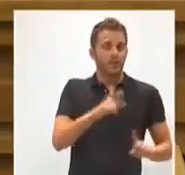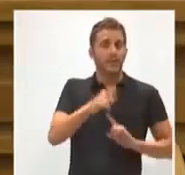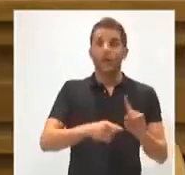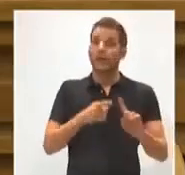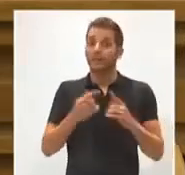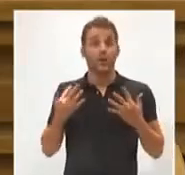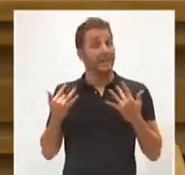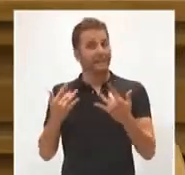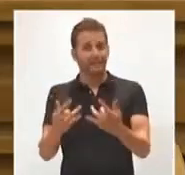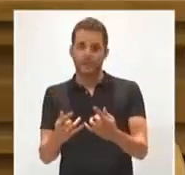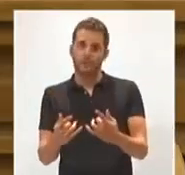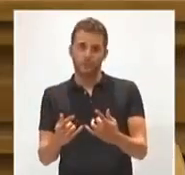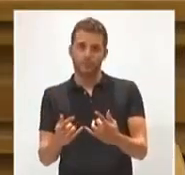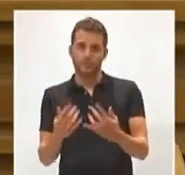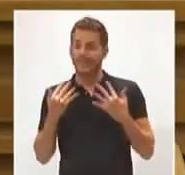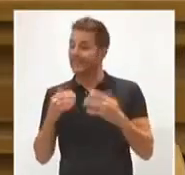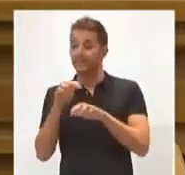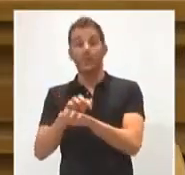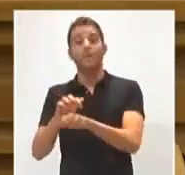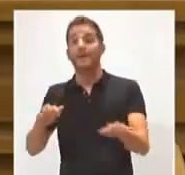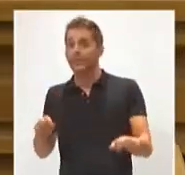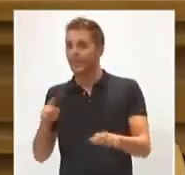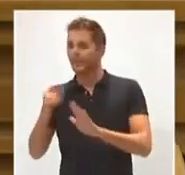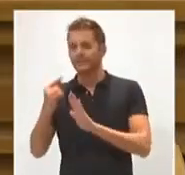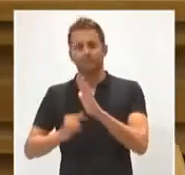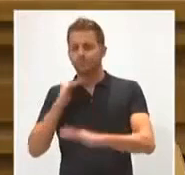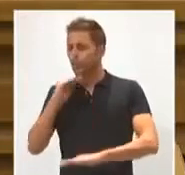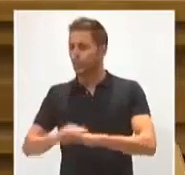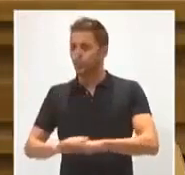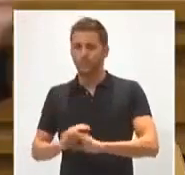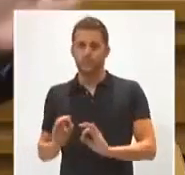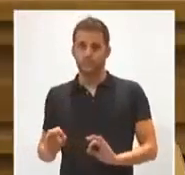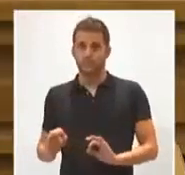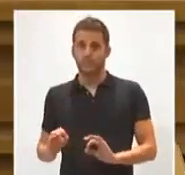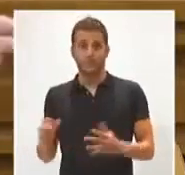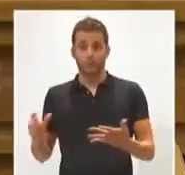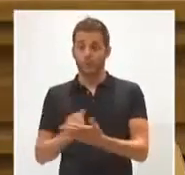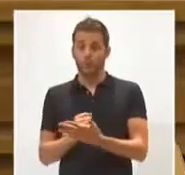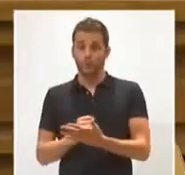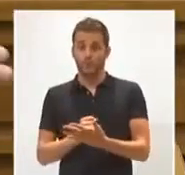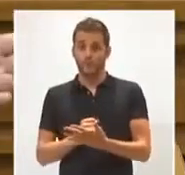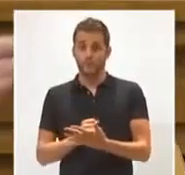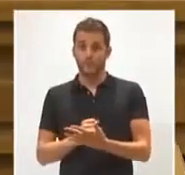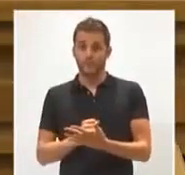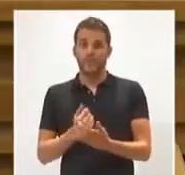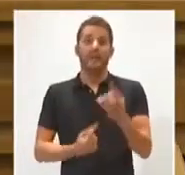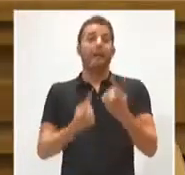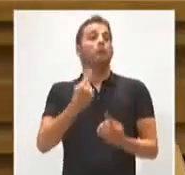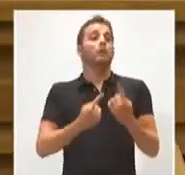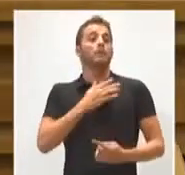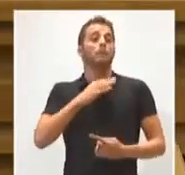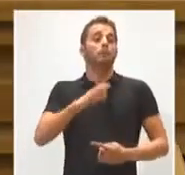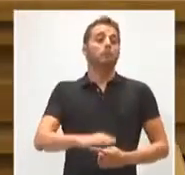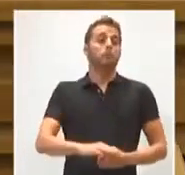rapidez con la que tenían que cobrar la inmensa mayoría que cumple siempre porque todos incluso el que nos ha podido torear es de alguna manera aquí